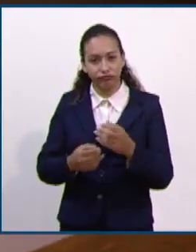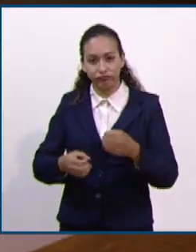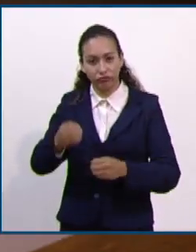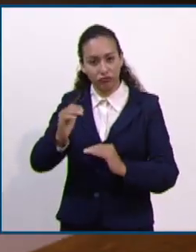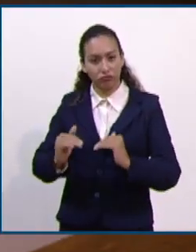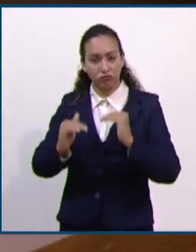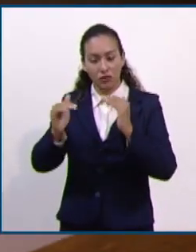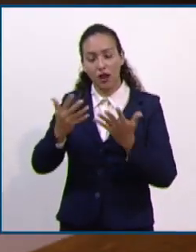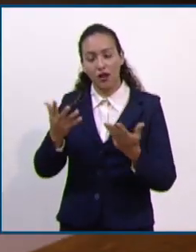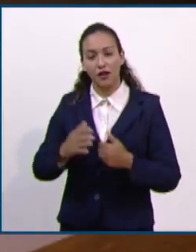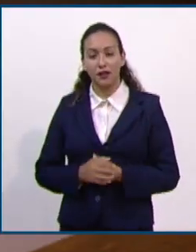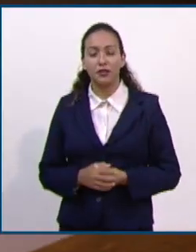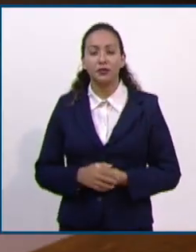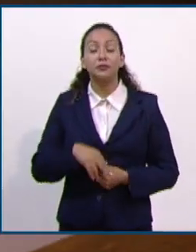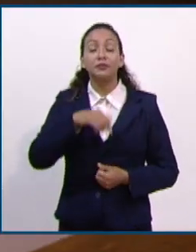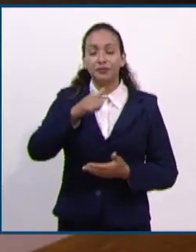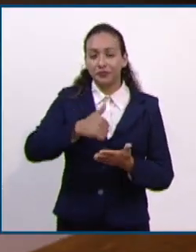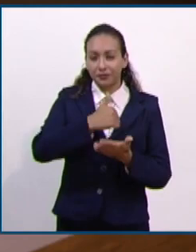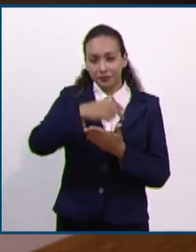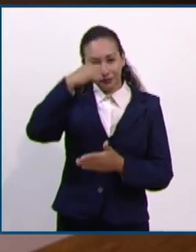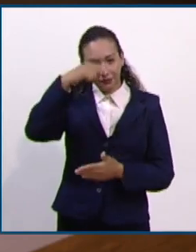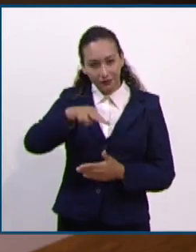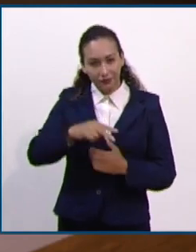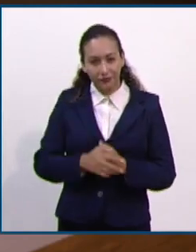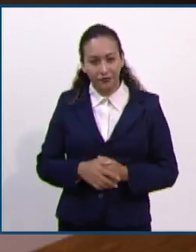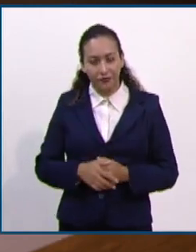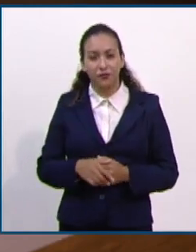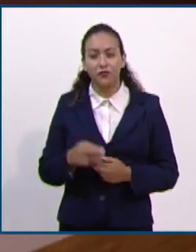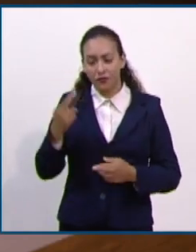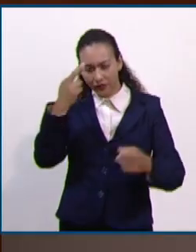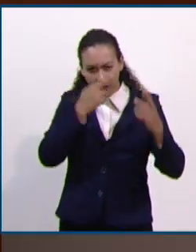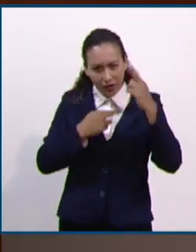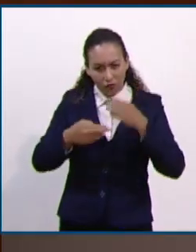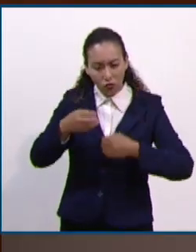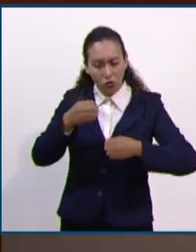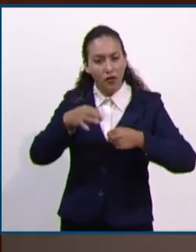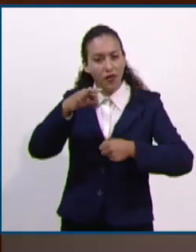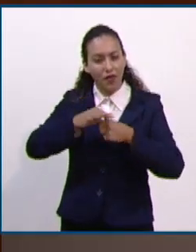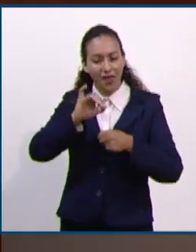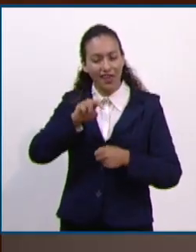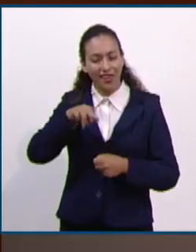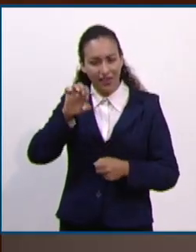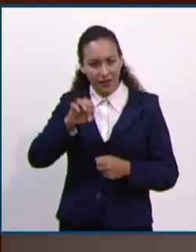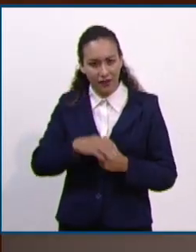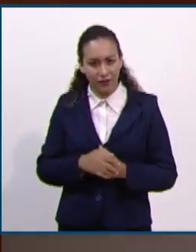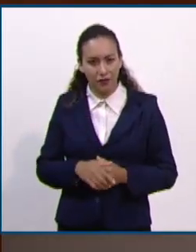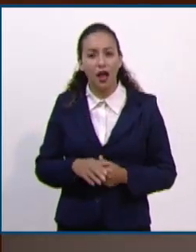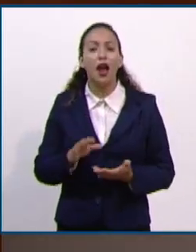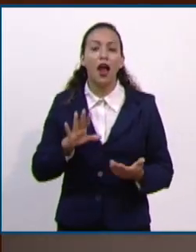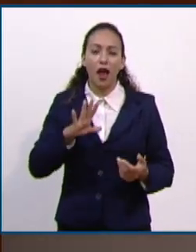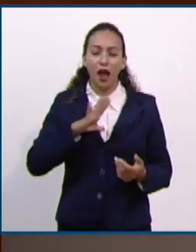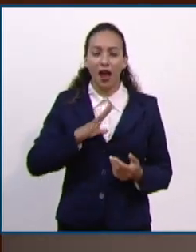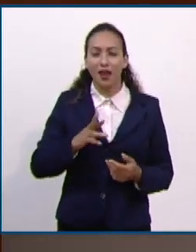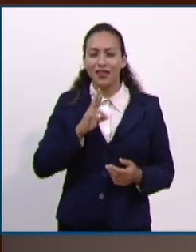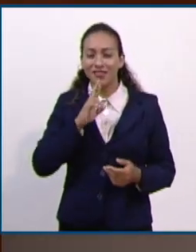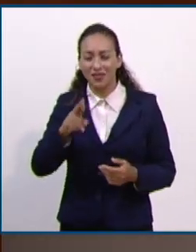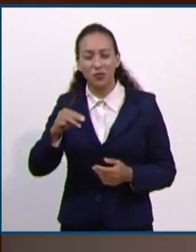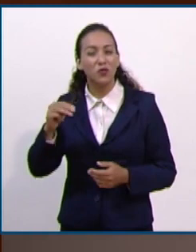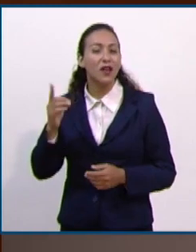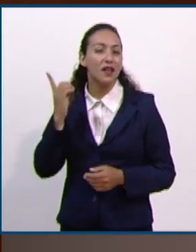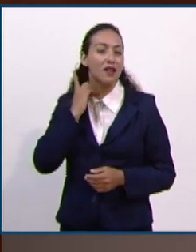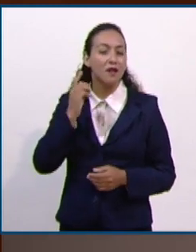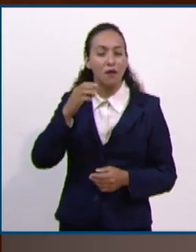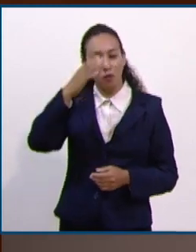Regional Ciudad de México confirmó una resolución del Consejo General del INE que, en respuesta a la solicitud de una diputada de Morelos,